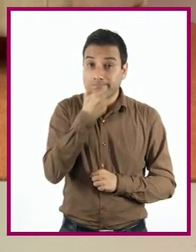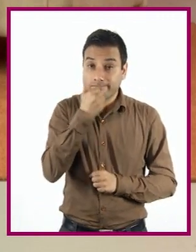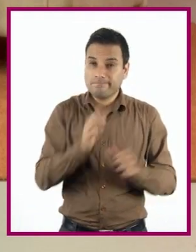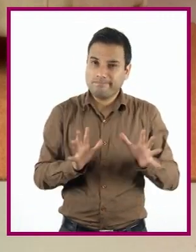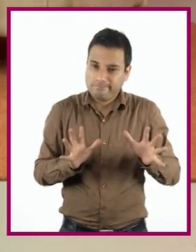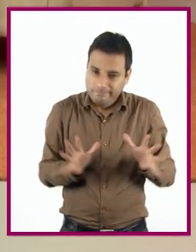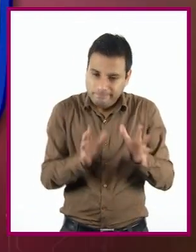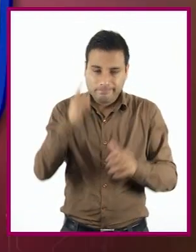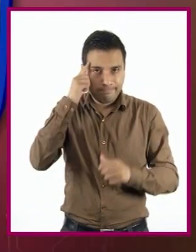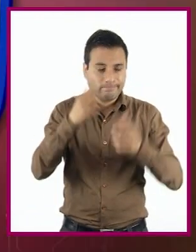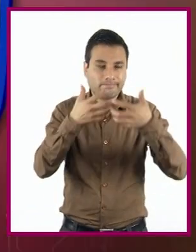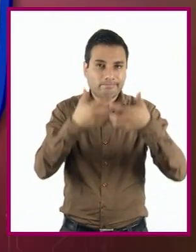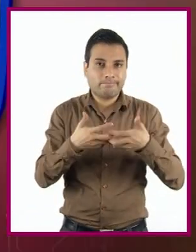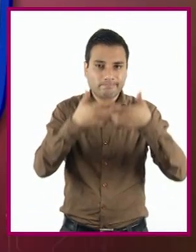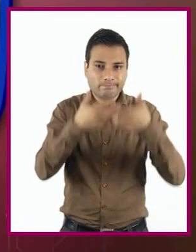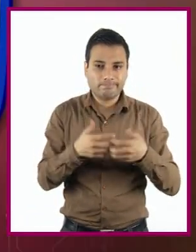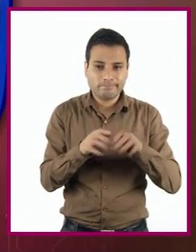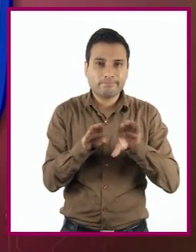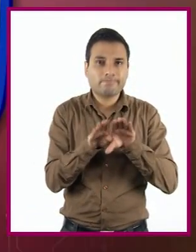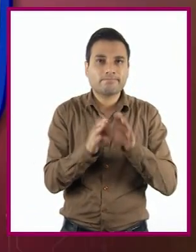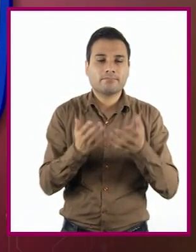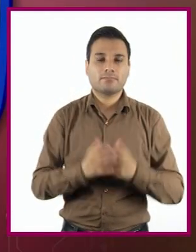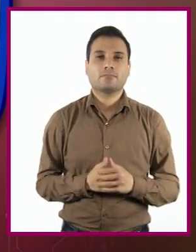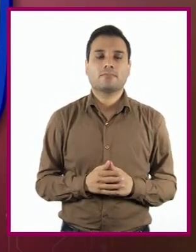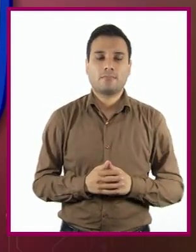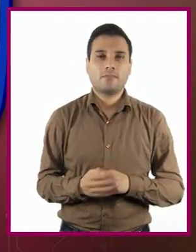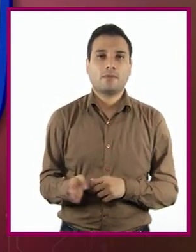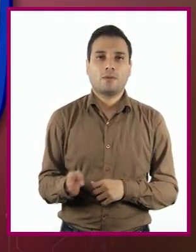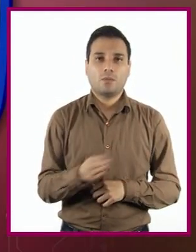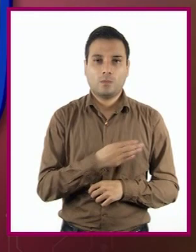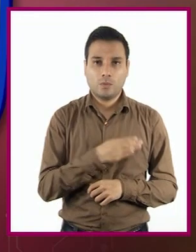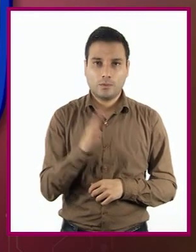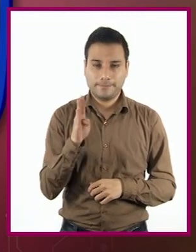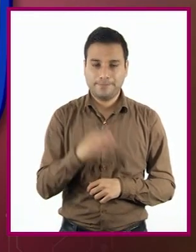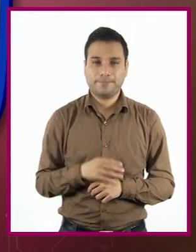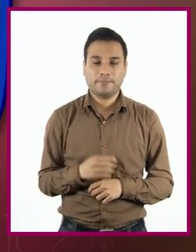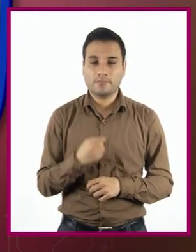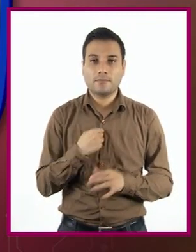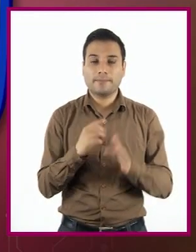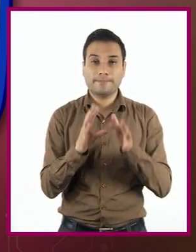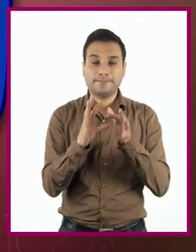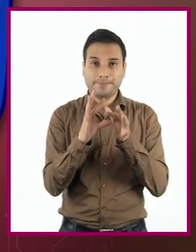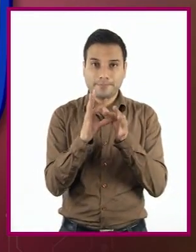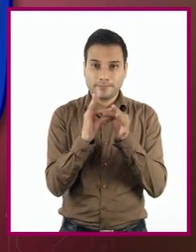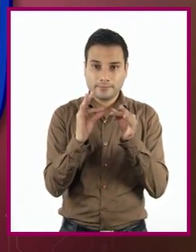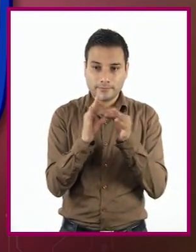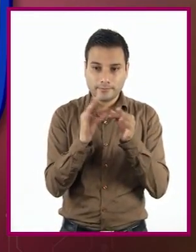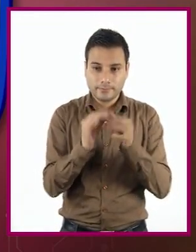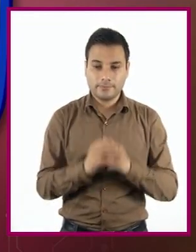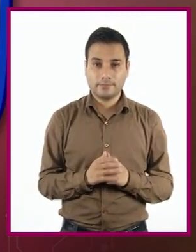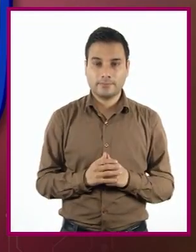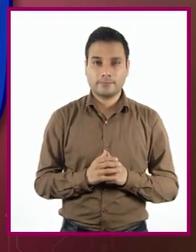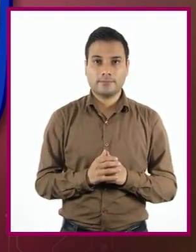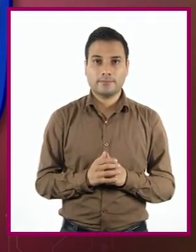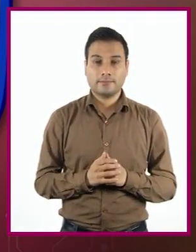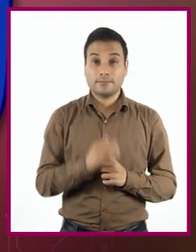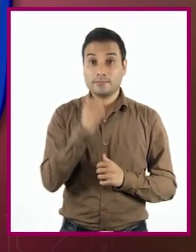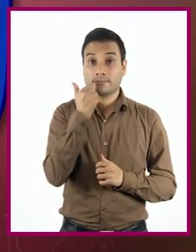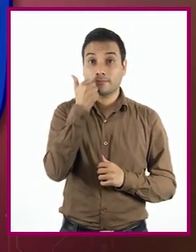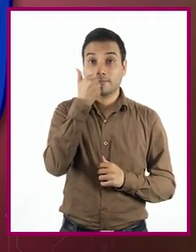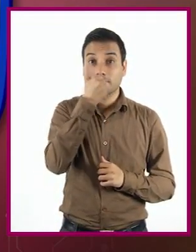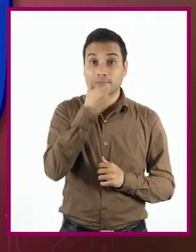crítico? Bueno, pues el mensaje sería permitir que los